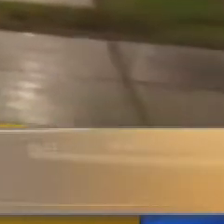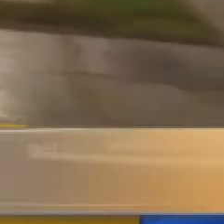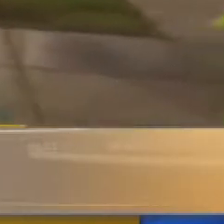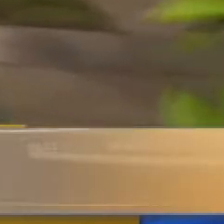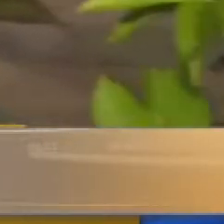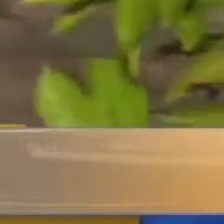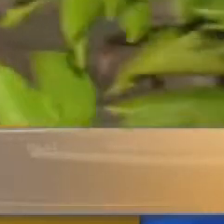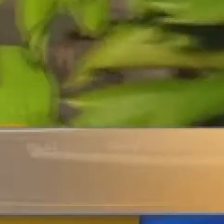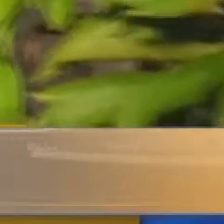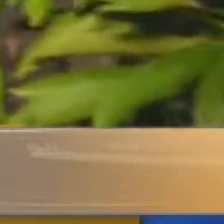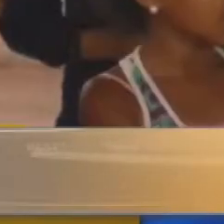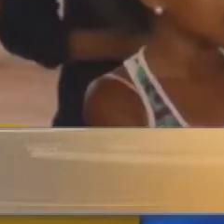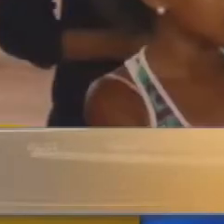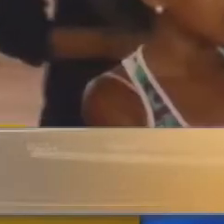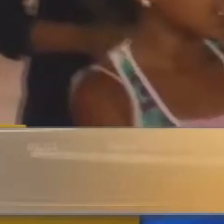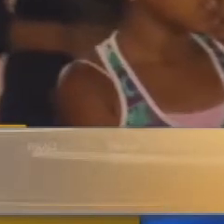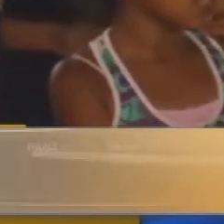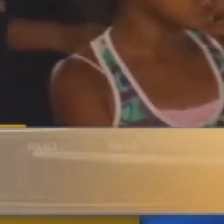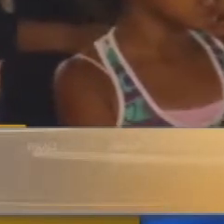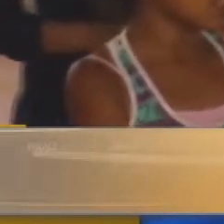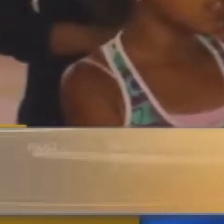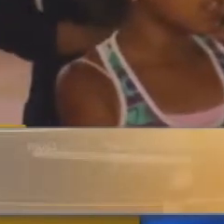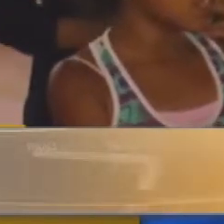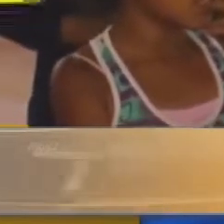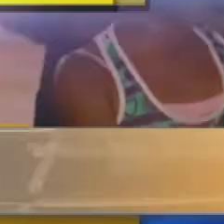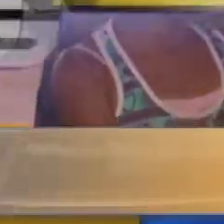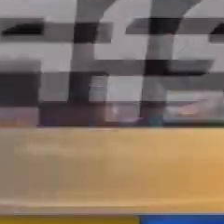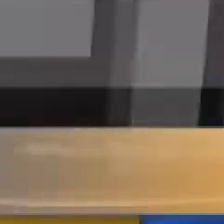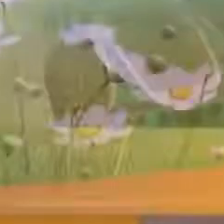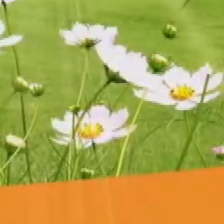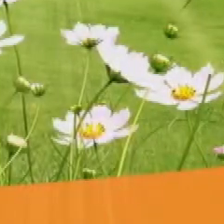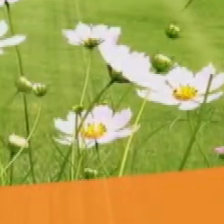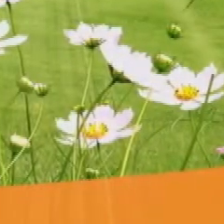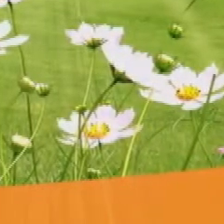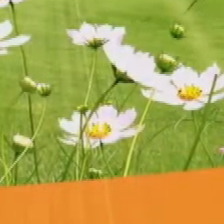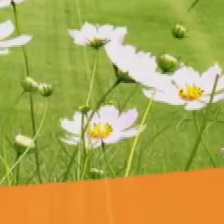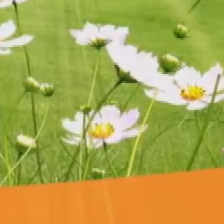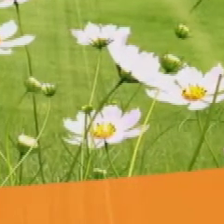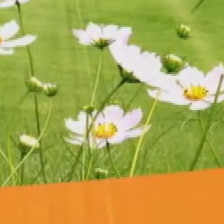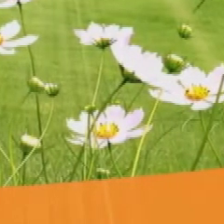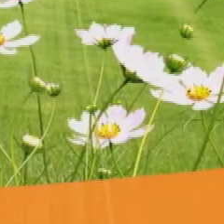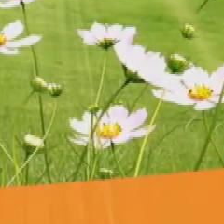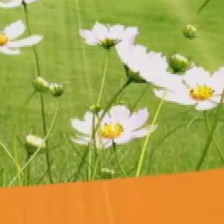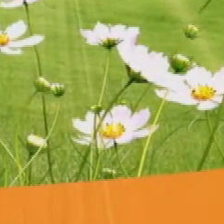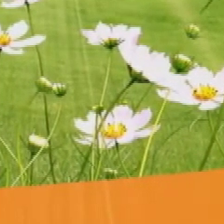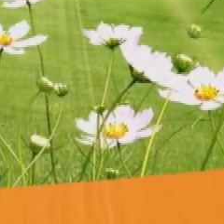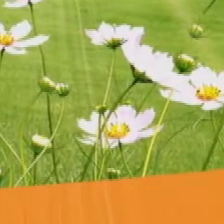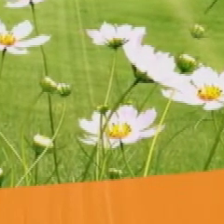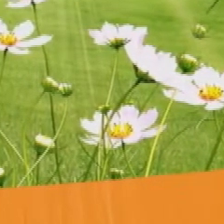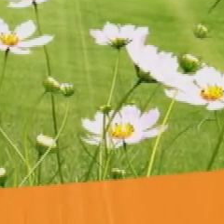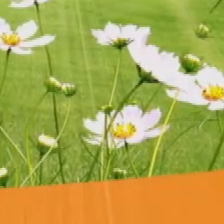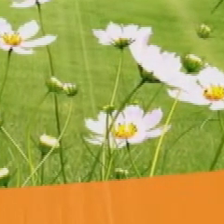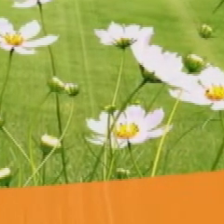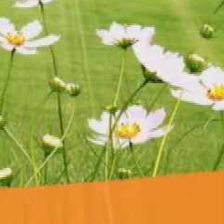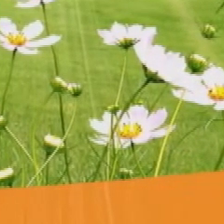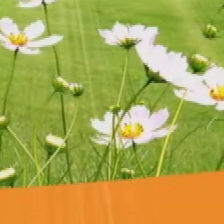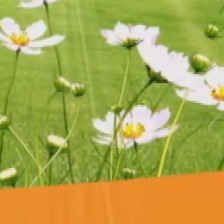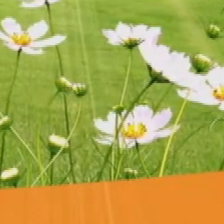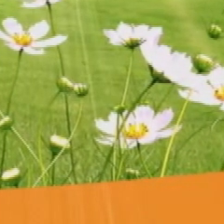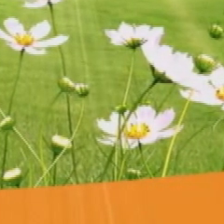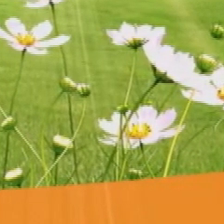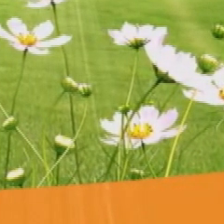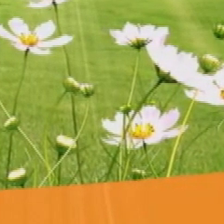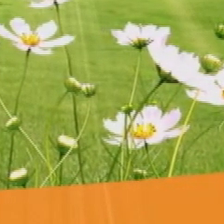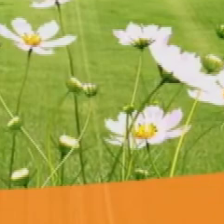Televisión continúa con sus campañas de cultura ciudadana de las que participa Rufino. Con el patrocinio de Barzol Ecológico, Barzoladoma, Delicias, Líder en